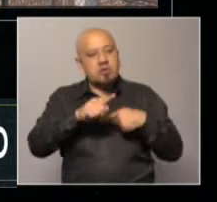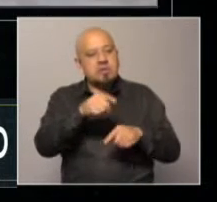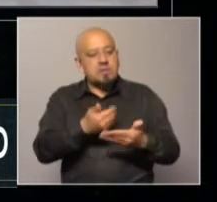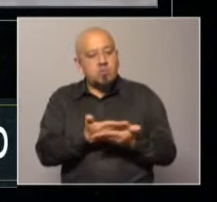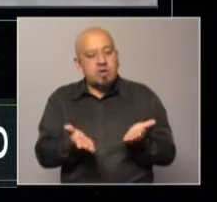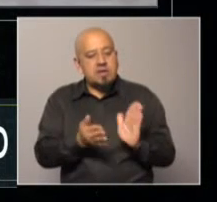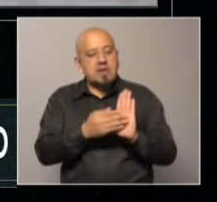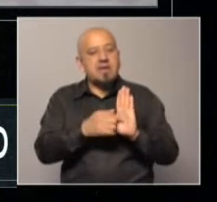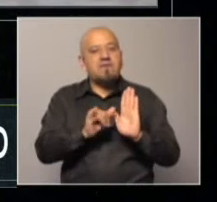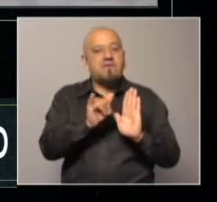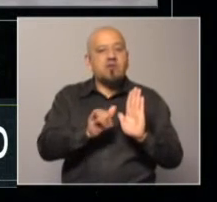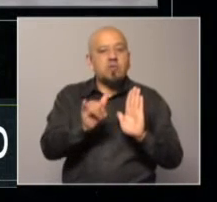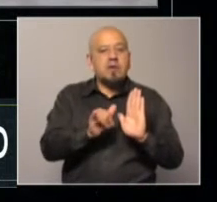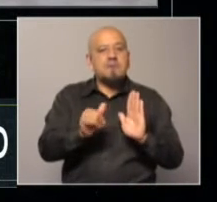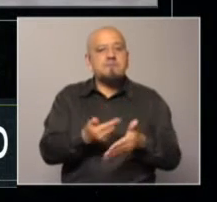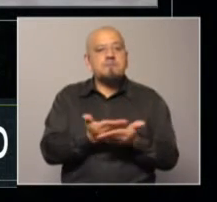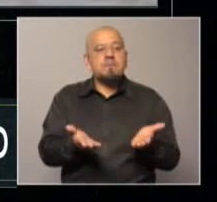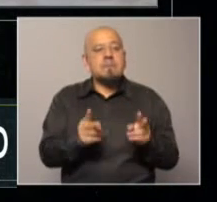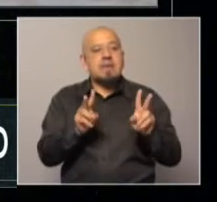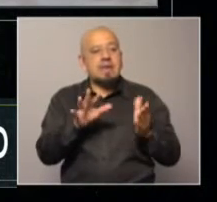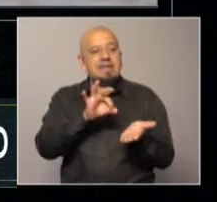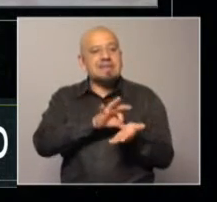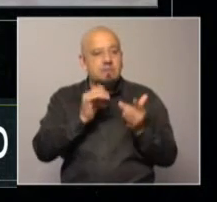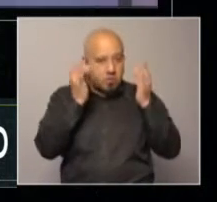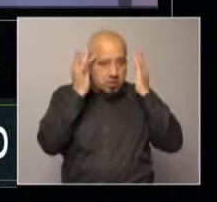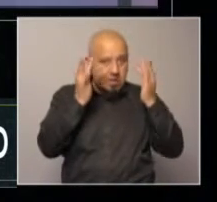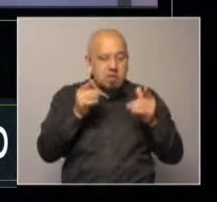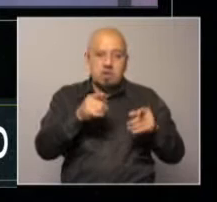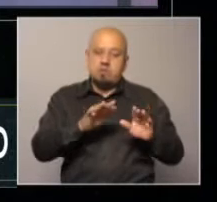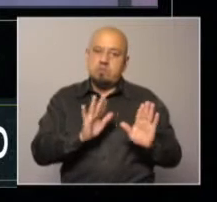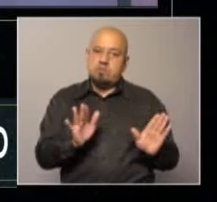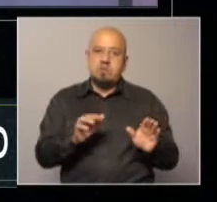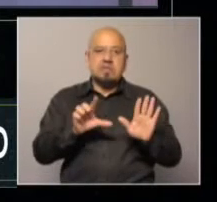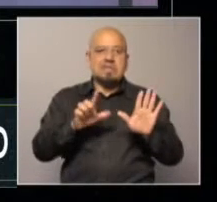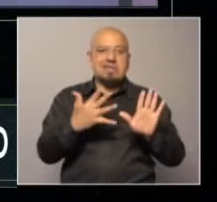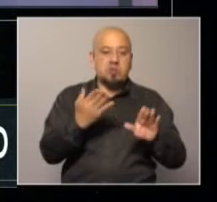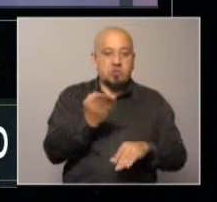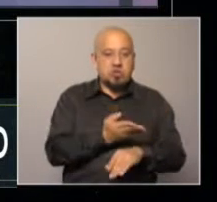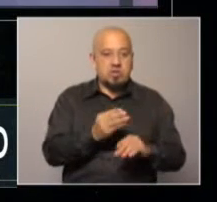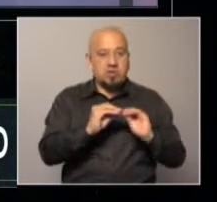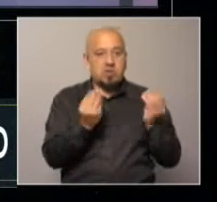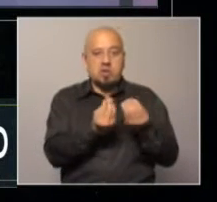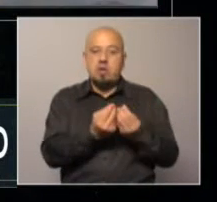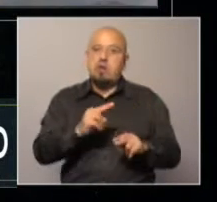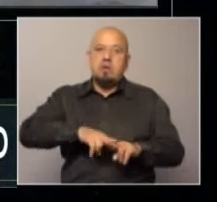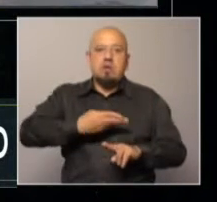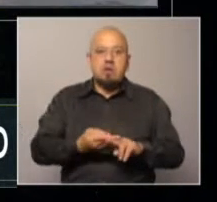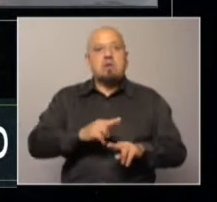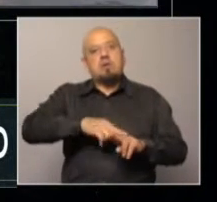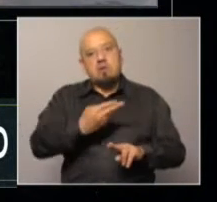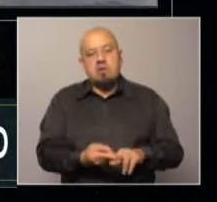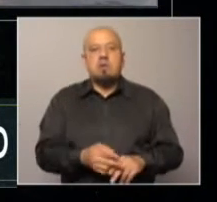por un lado, en relación con el sistema educativo, hay un alto rezago educativo. El 75% repitió por lo menos un